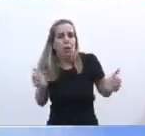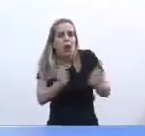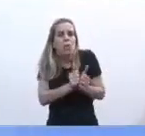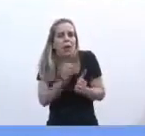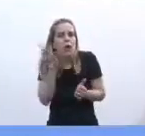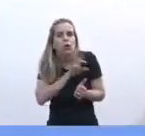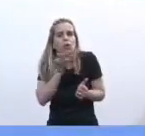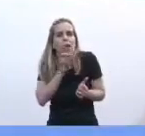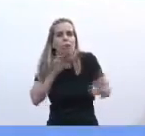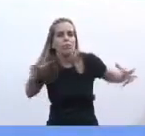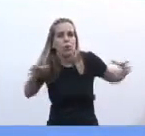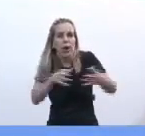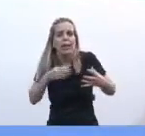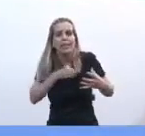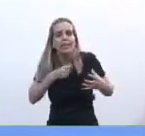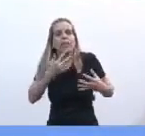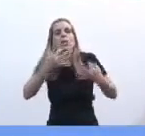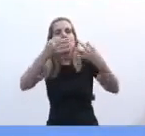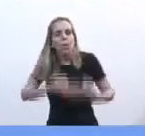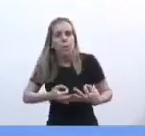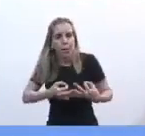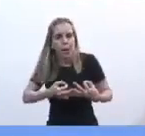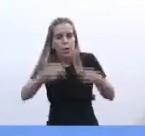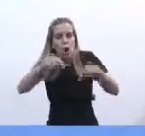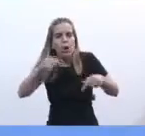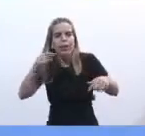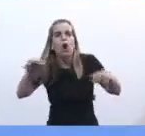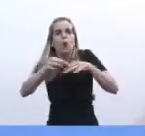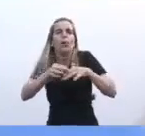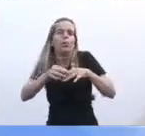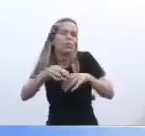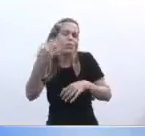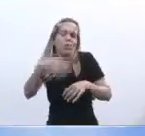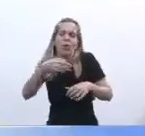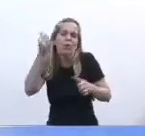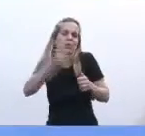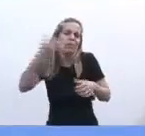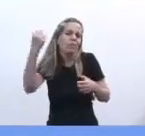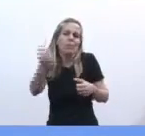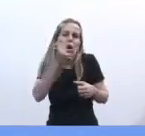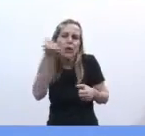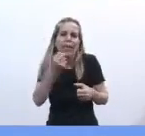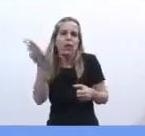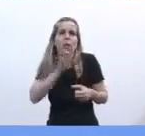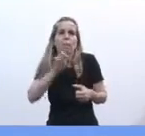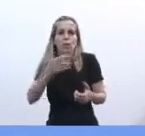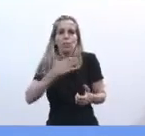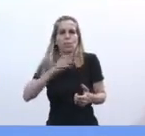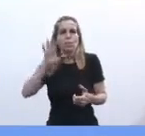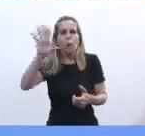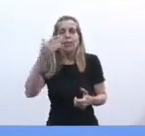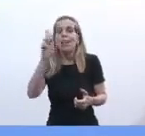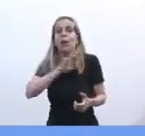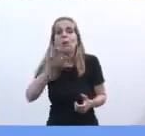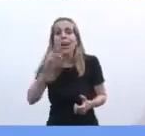mujeres y siento que estamos cumpliendo con este compromiso histórico por las mujeres de mi provincia y